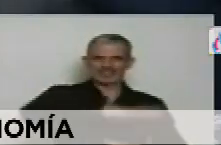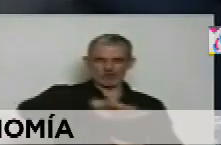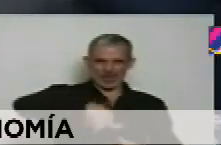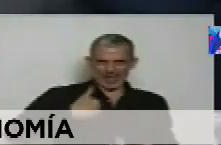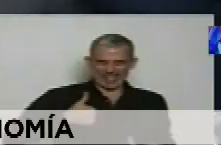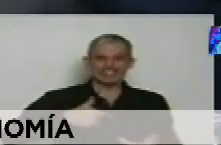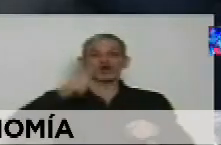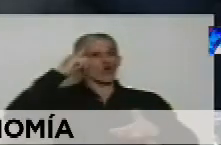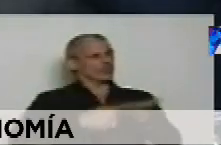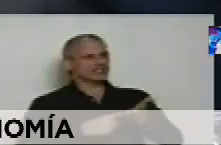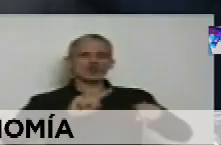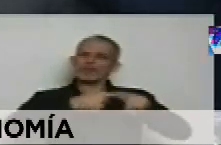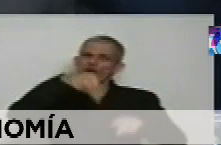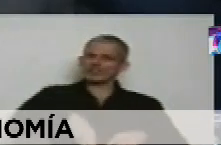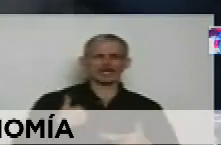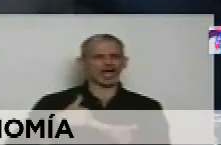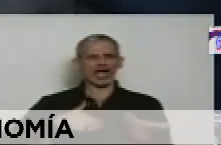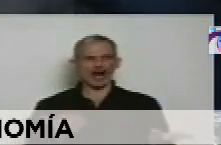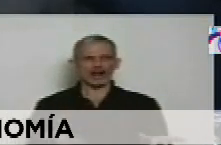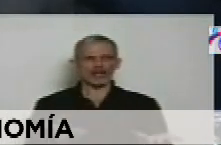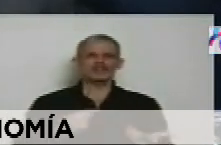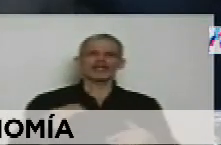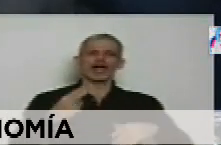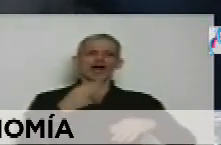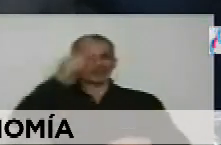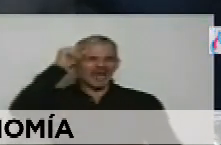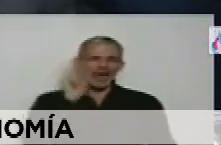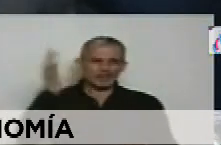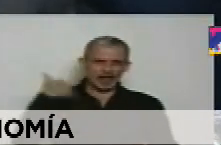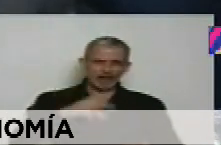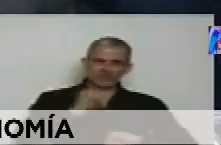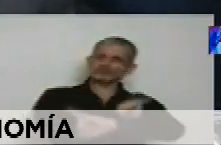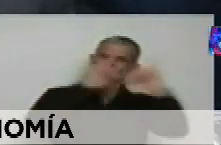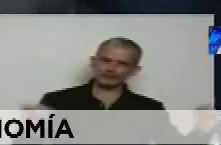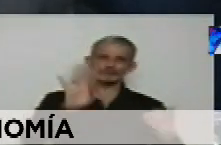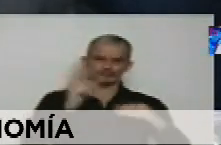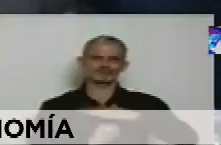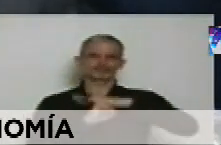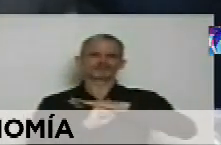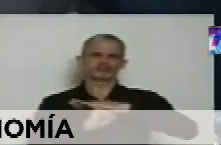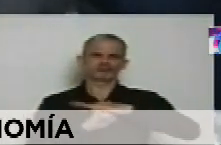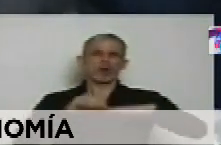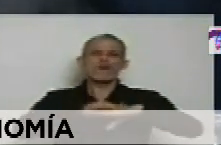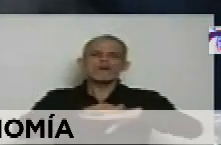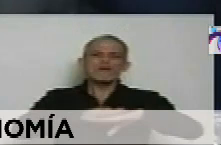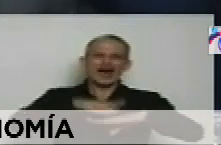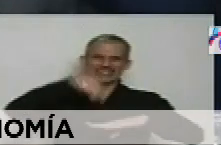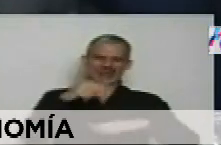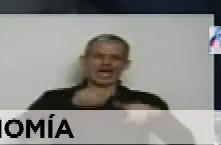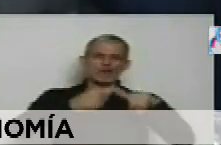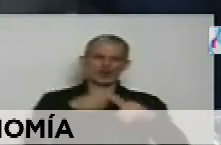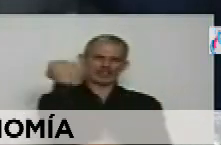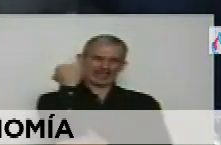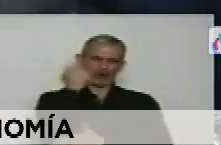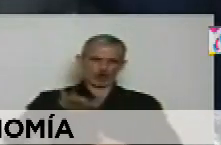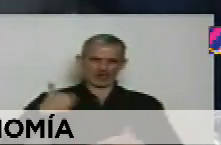decisiones de política contracíclica, que como decía el jefe de gabinete, son uno de los pilares centrales en términos en el terreno de la política